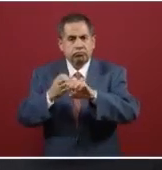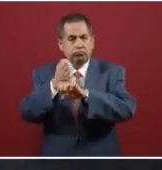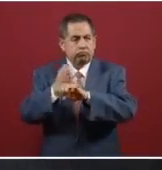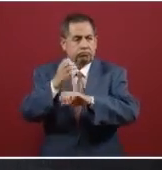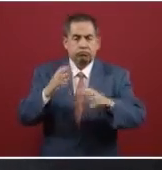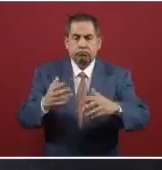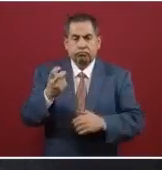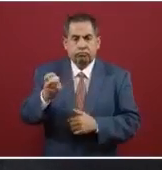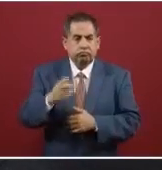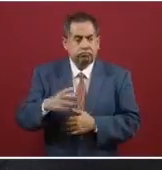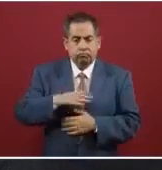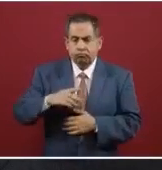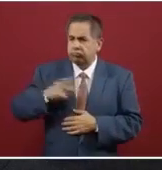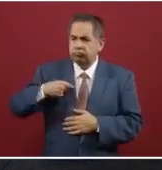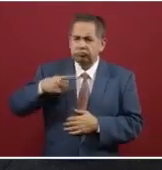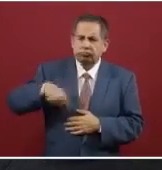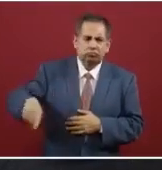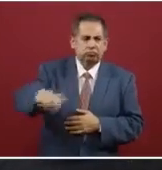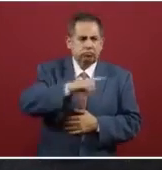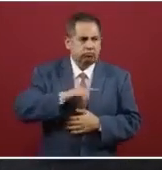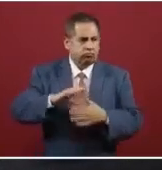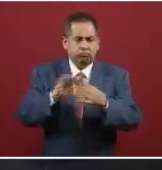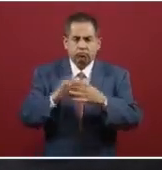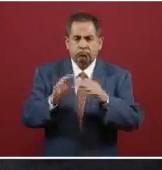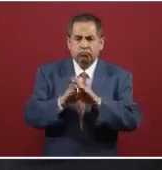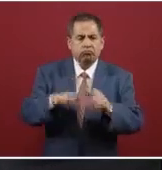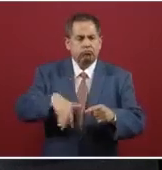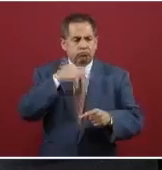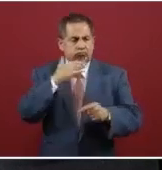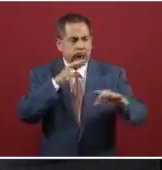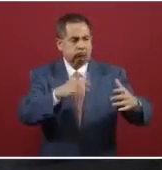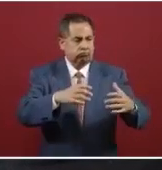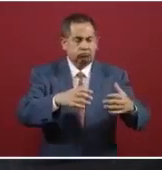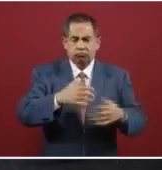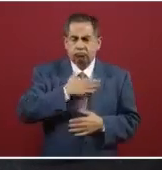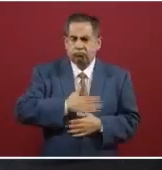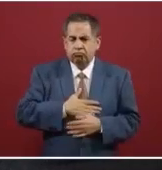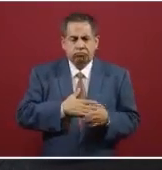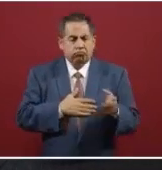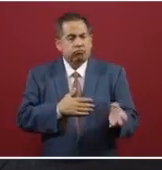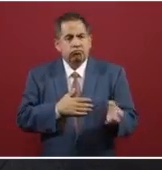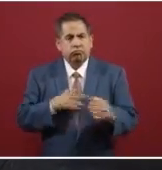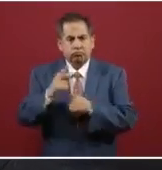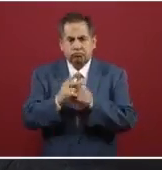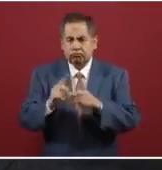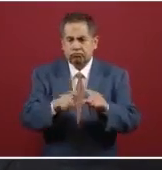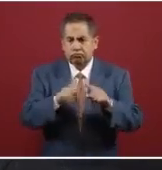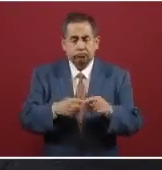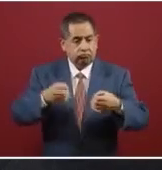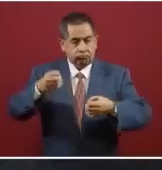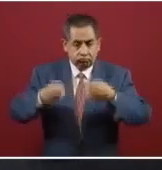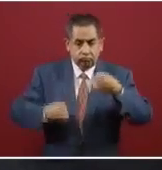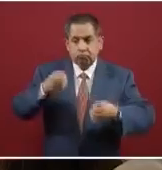Sin embargo, existe un clamor popular contra la deficiente y corrupta Procuración de Justicia en los estados del país, donde